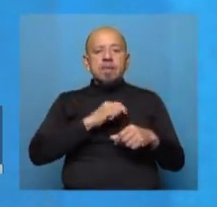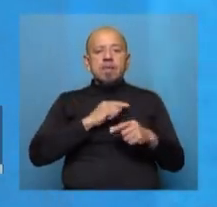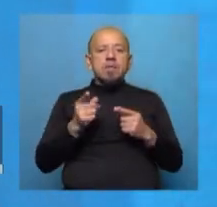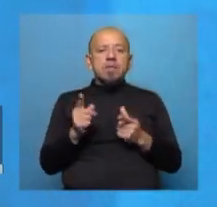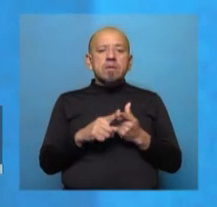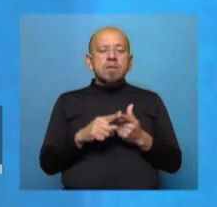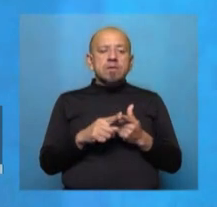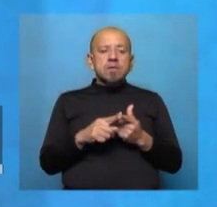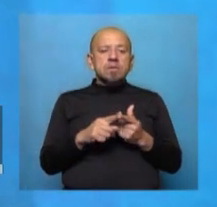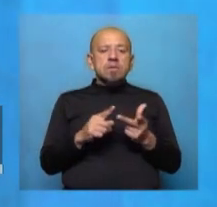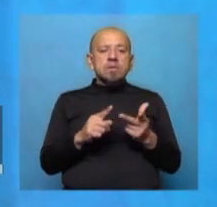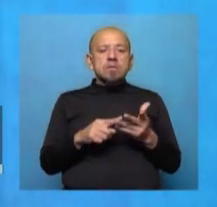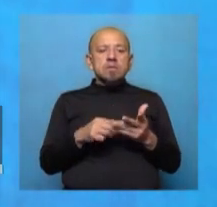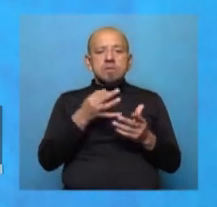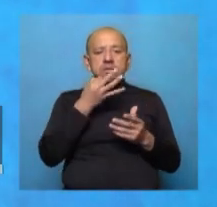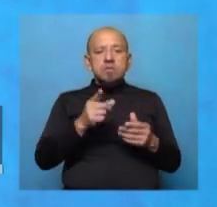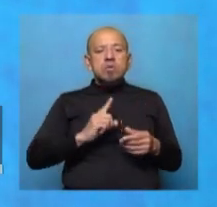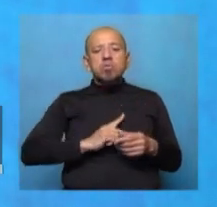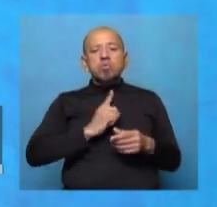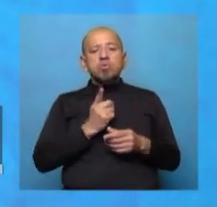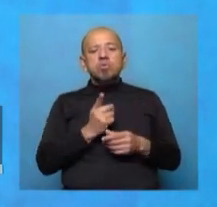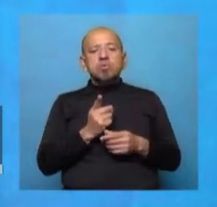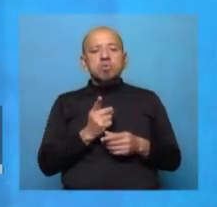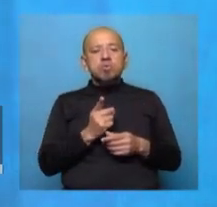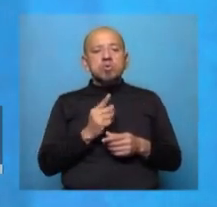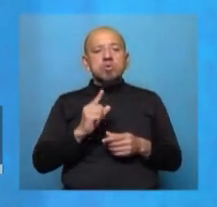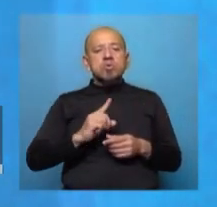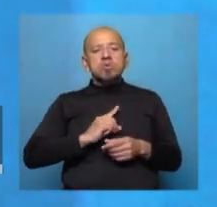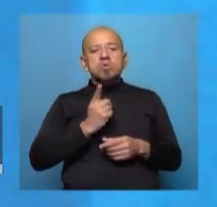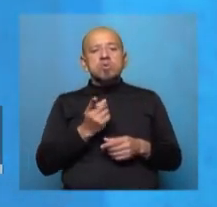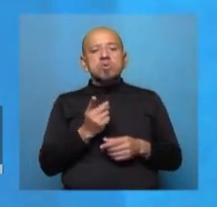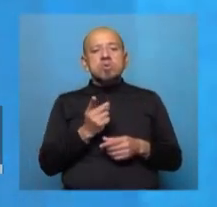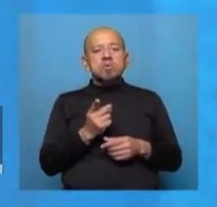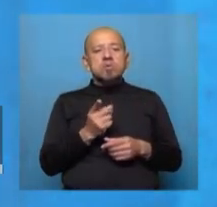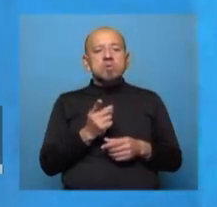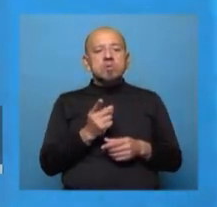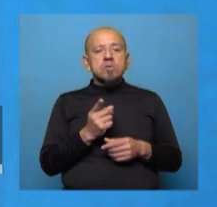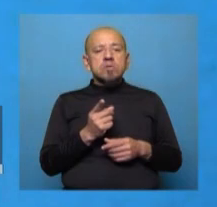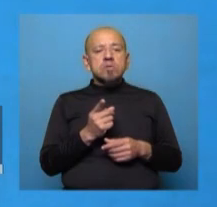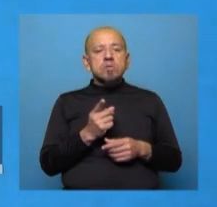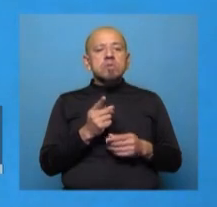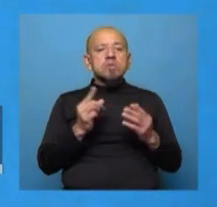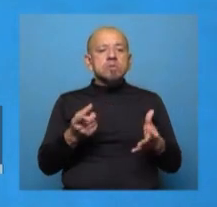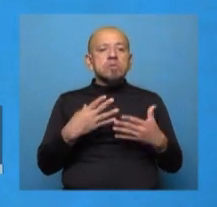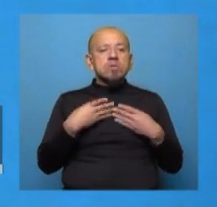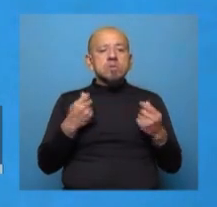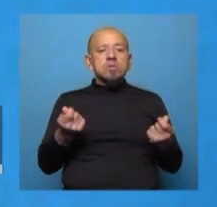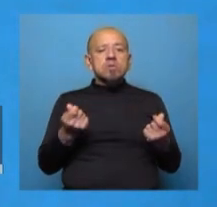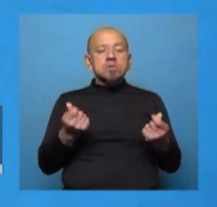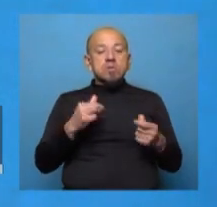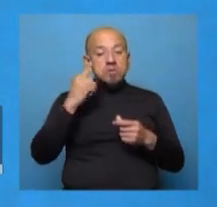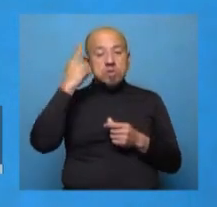juegos hablaron del orgullo del orgullo de la sensación y de la